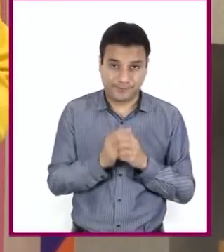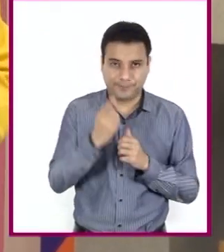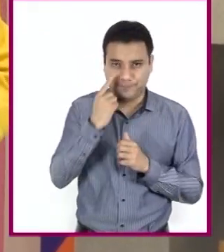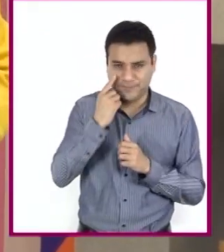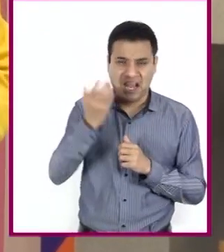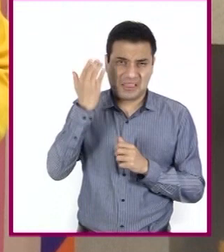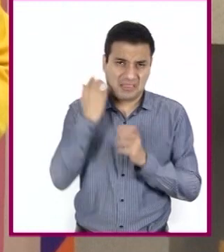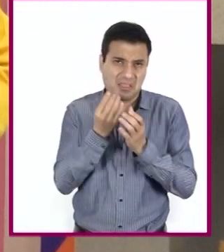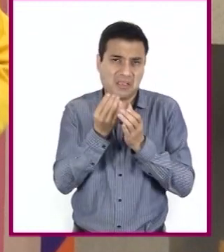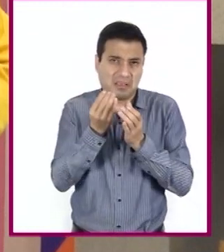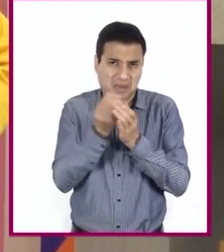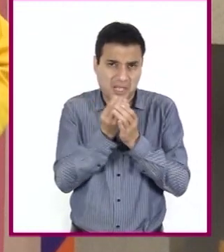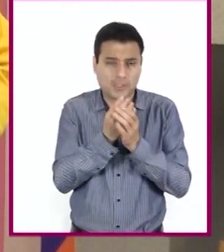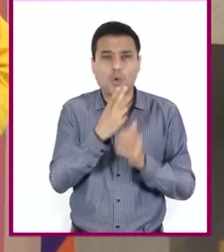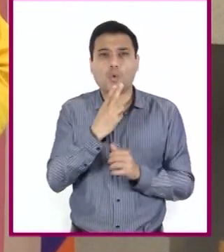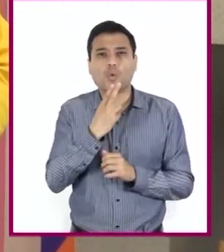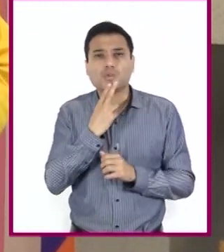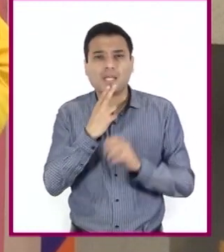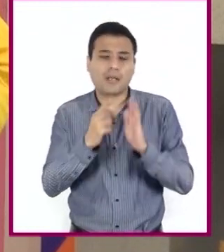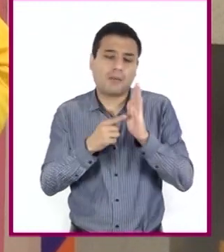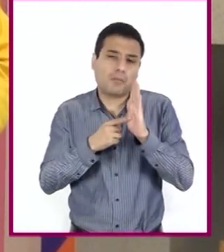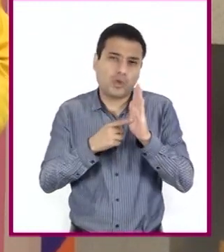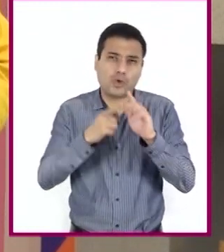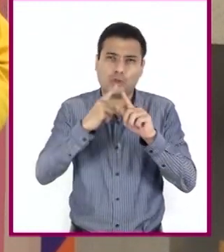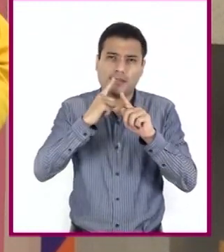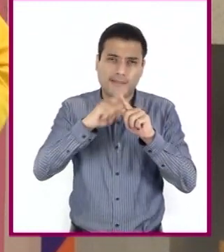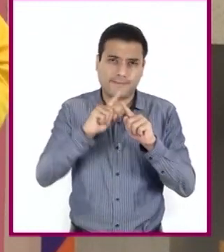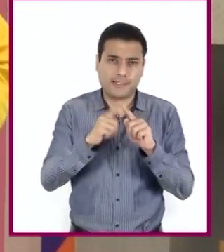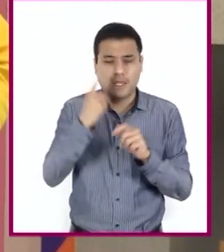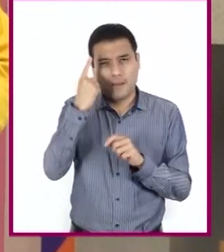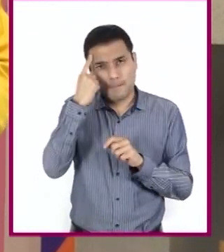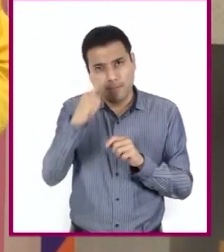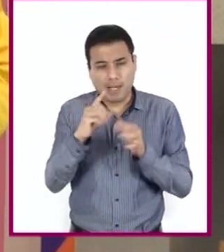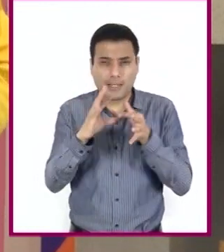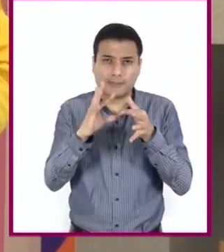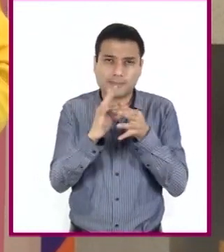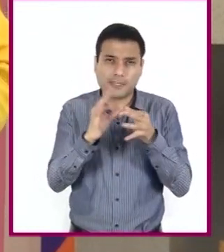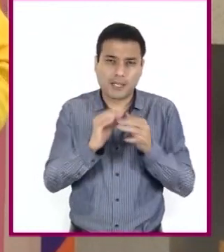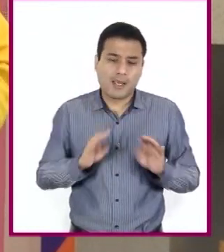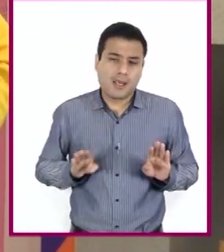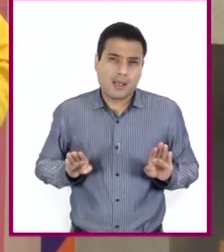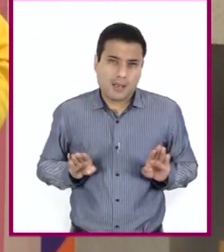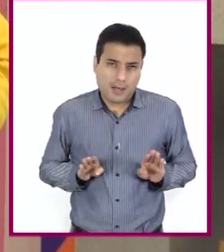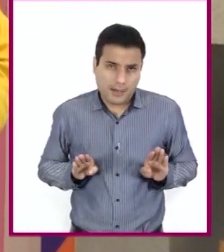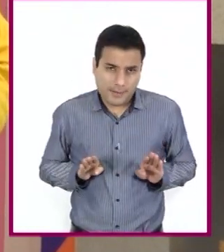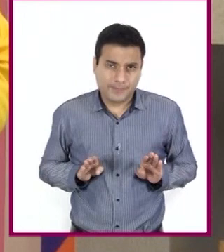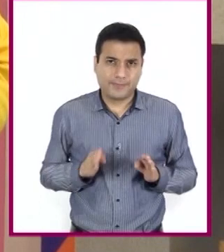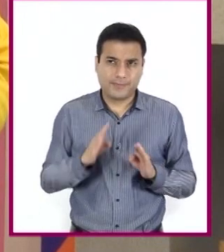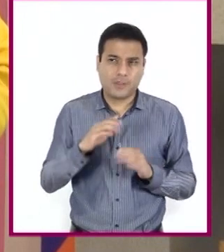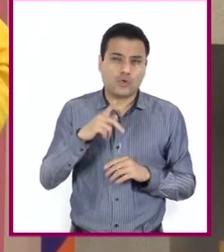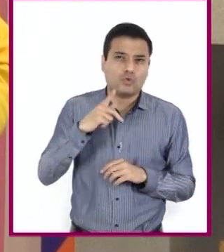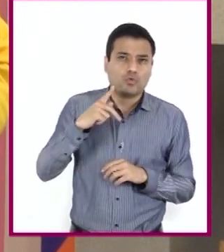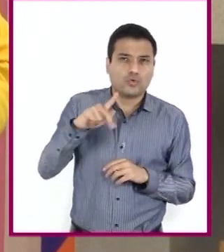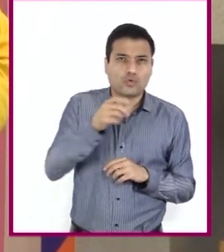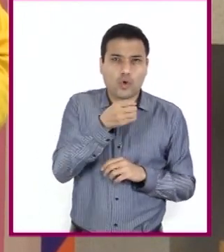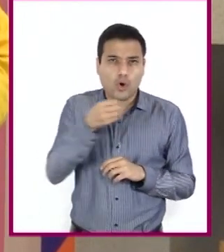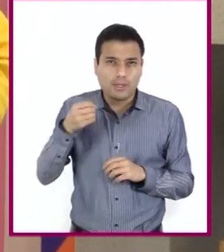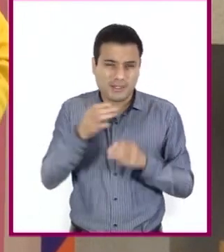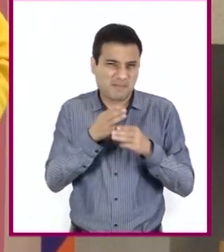sesiones hemos utilizado diferentes modelos para explicar la naturaleza, estructura y propiedades de los